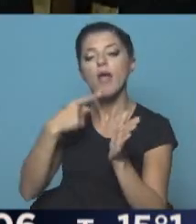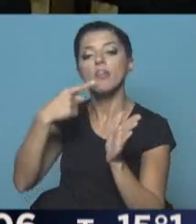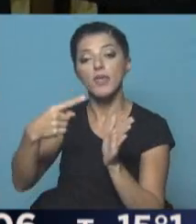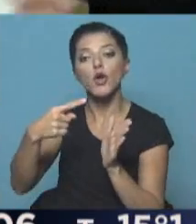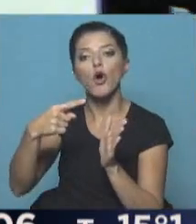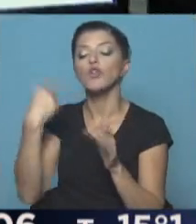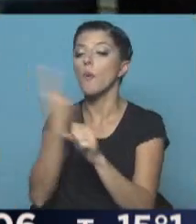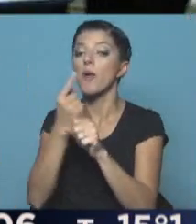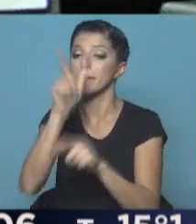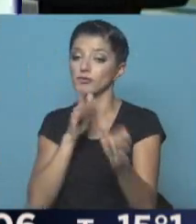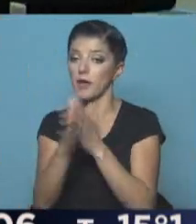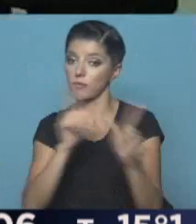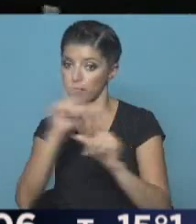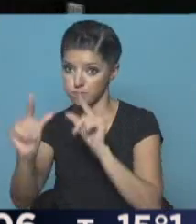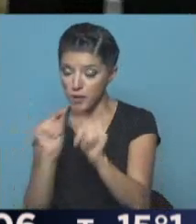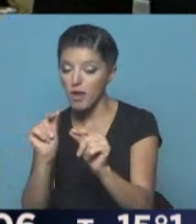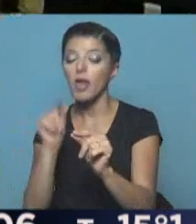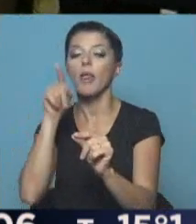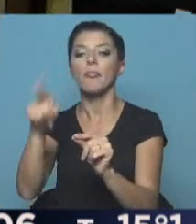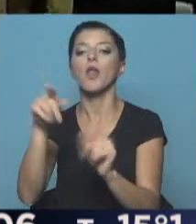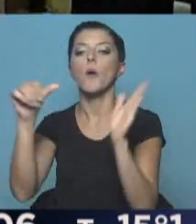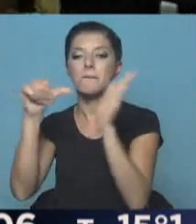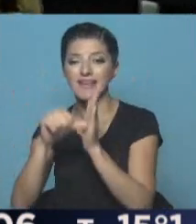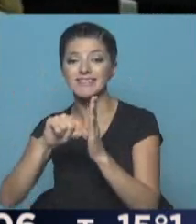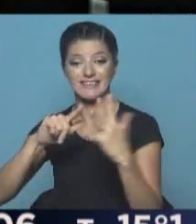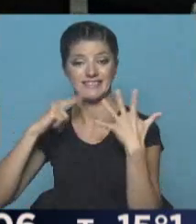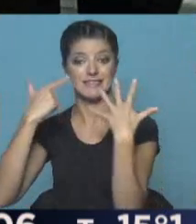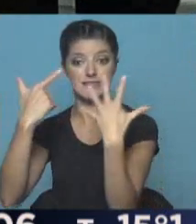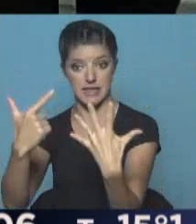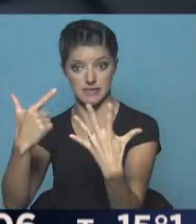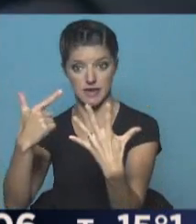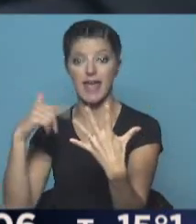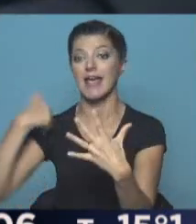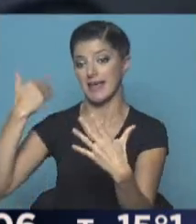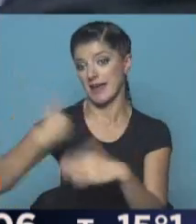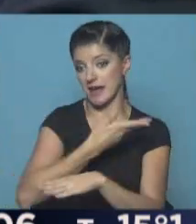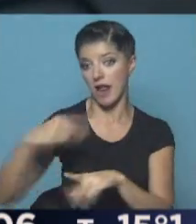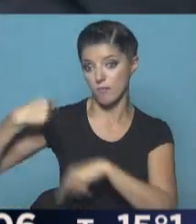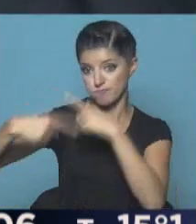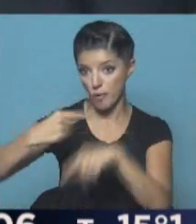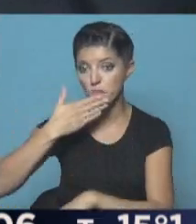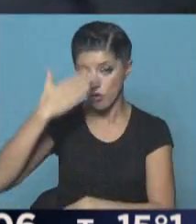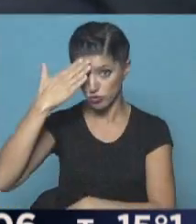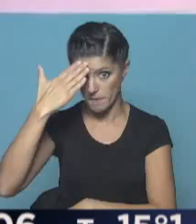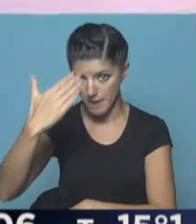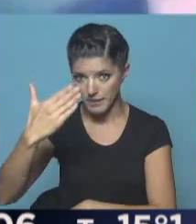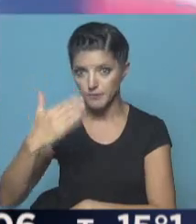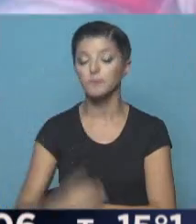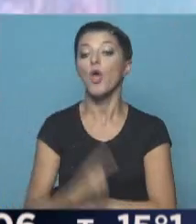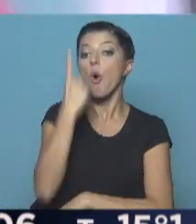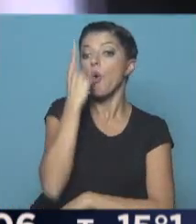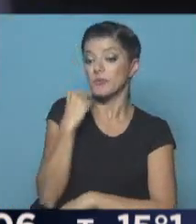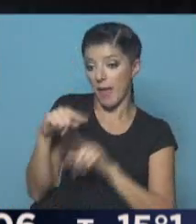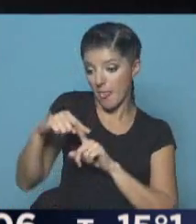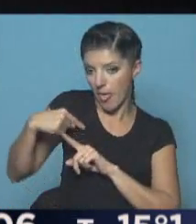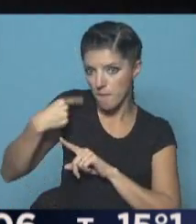la entrada de migrantes y refugiados provenientes de 7 países de mayoría musulmana. Tan solo un día después,